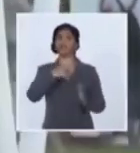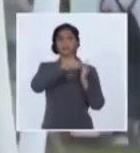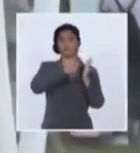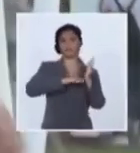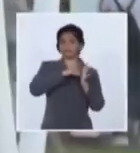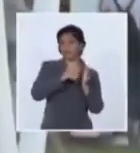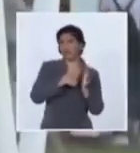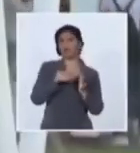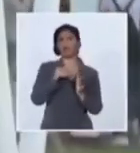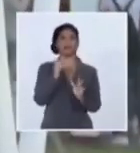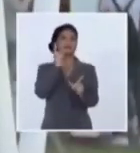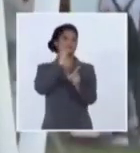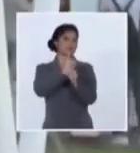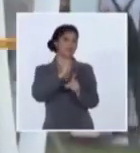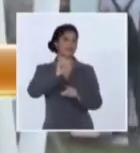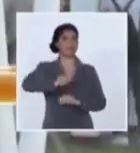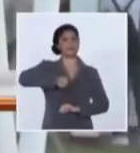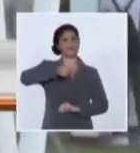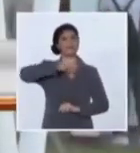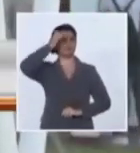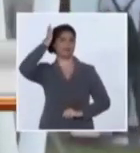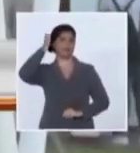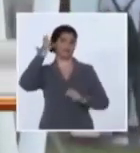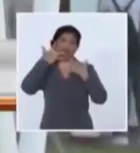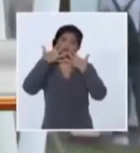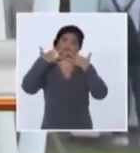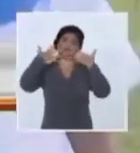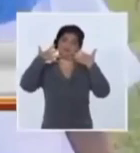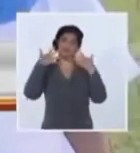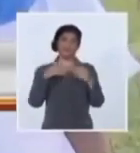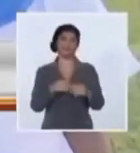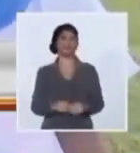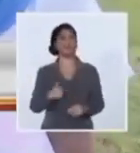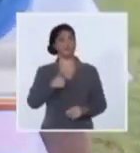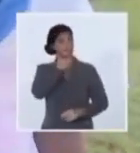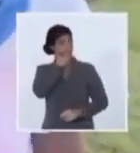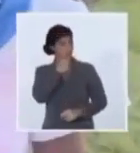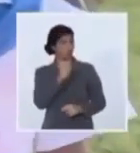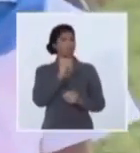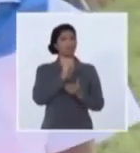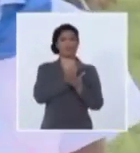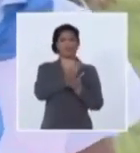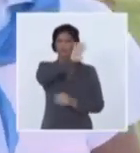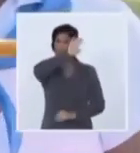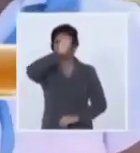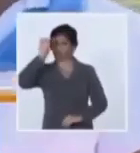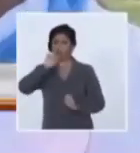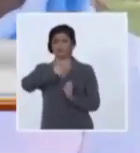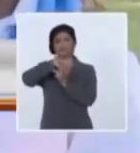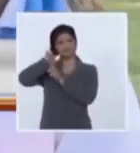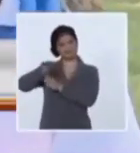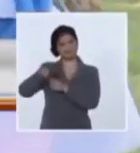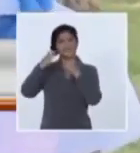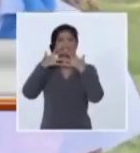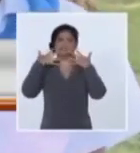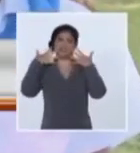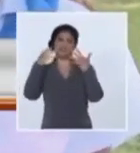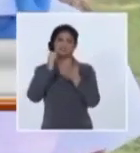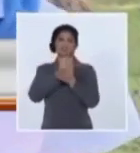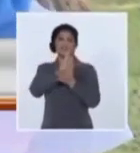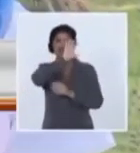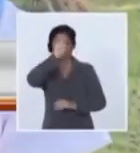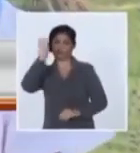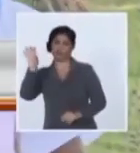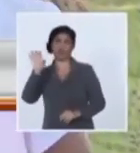está mi escuela y a mí me gusta está hermosa estoy contenta en mi escuela porque el presidente